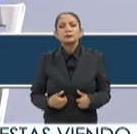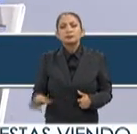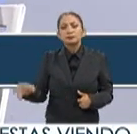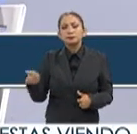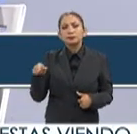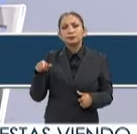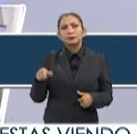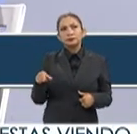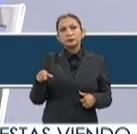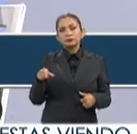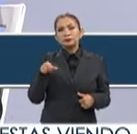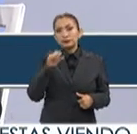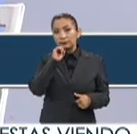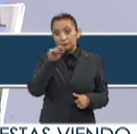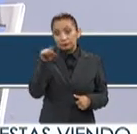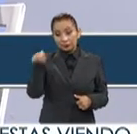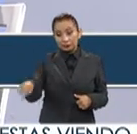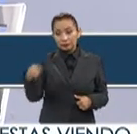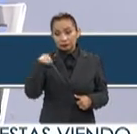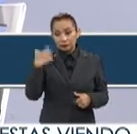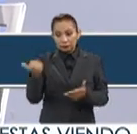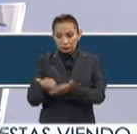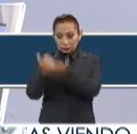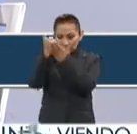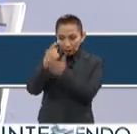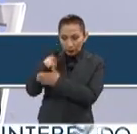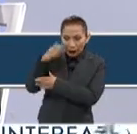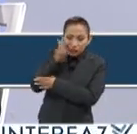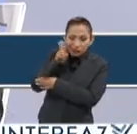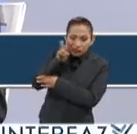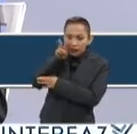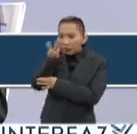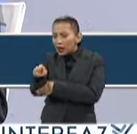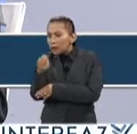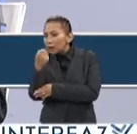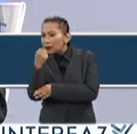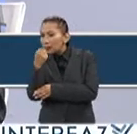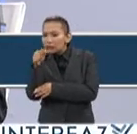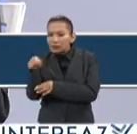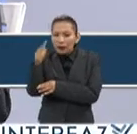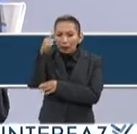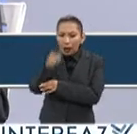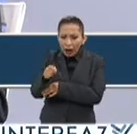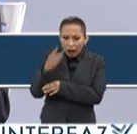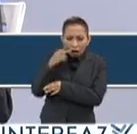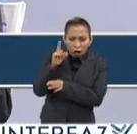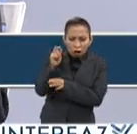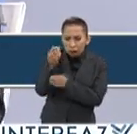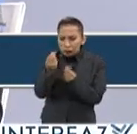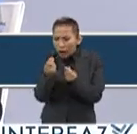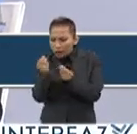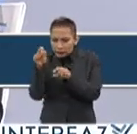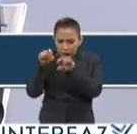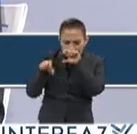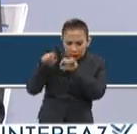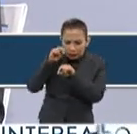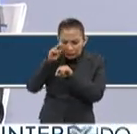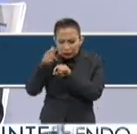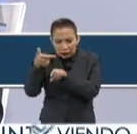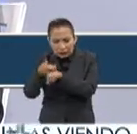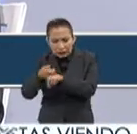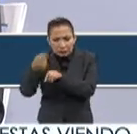y esto sienta las bases para diseñar fármacos, sustancias químicas o moléculas